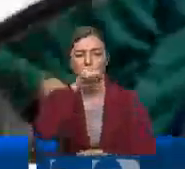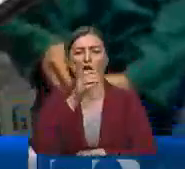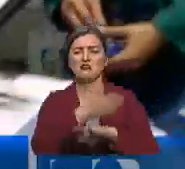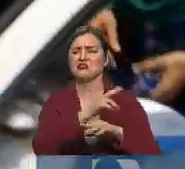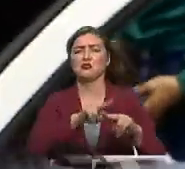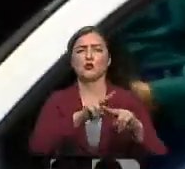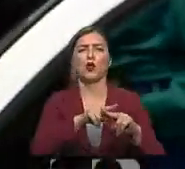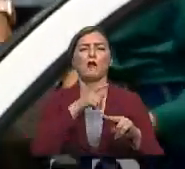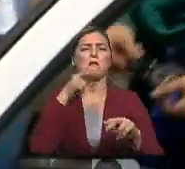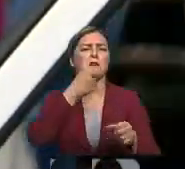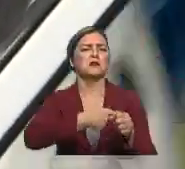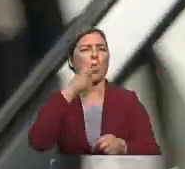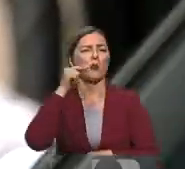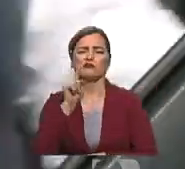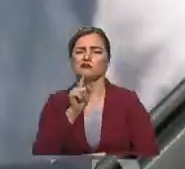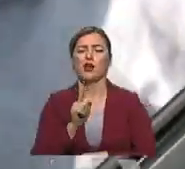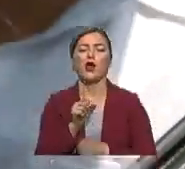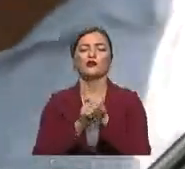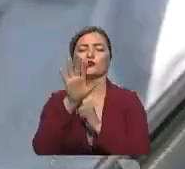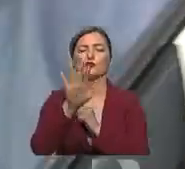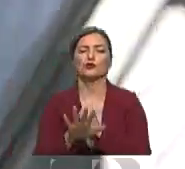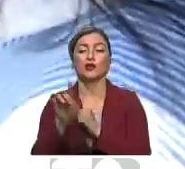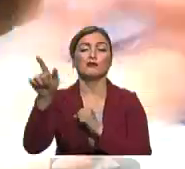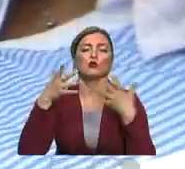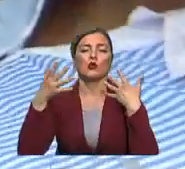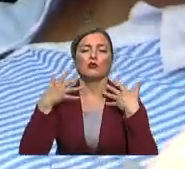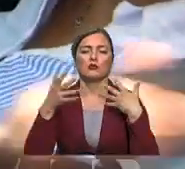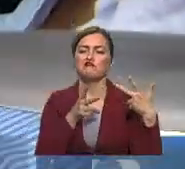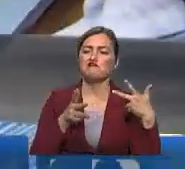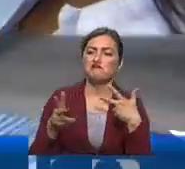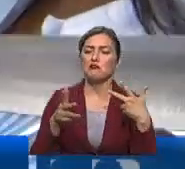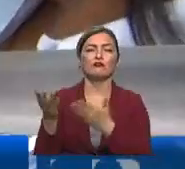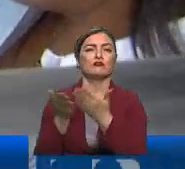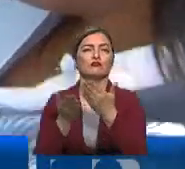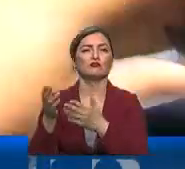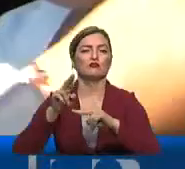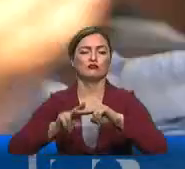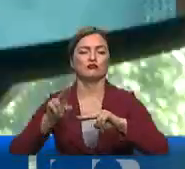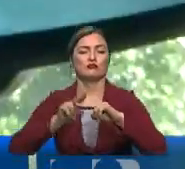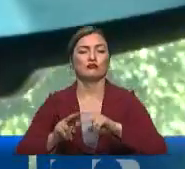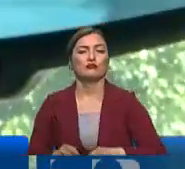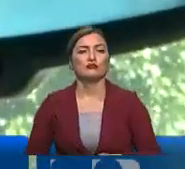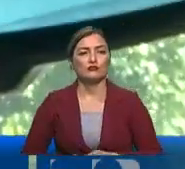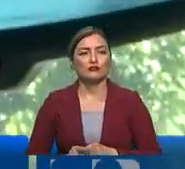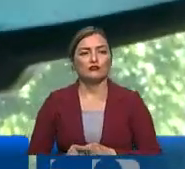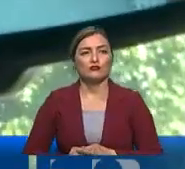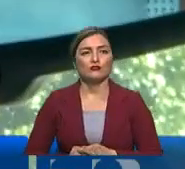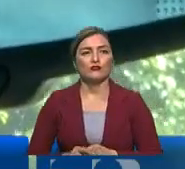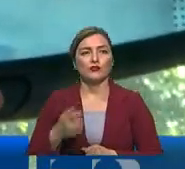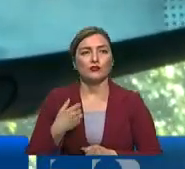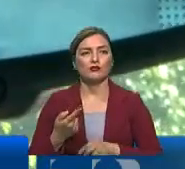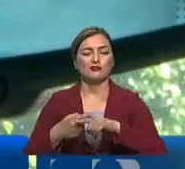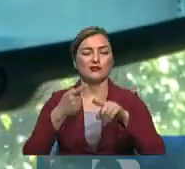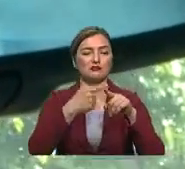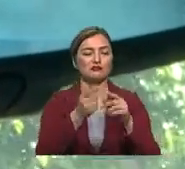Las taxistas tienen 5 años recorriendo las calles del puerto principal, ofreciendo el servicio de transporte, pero también. Yo le puse multiservicios